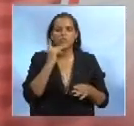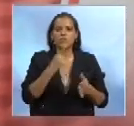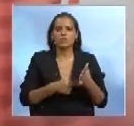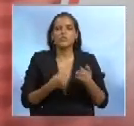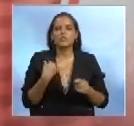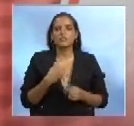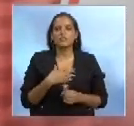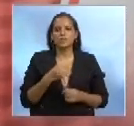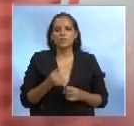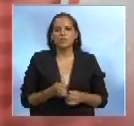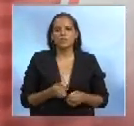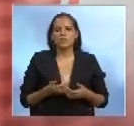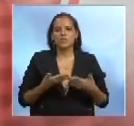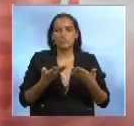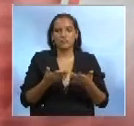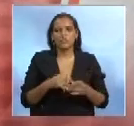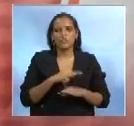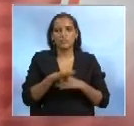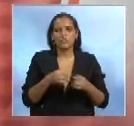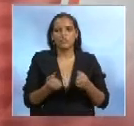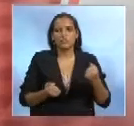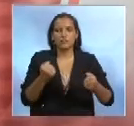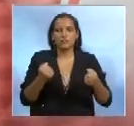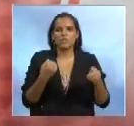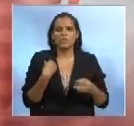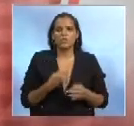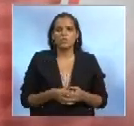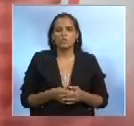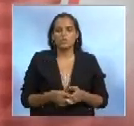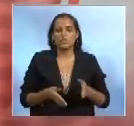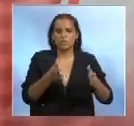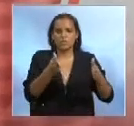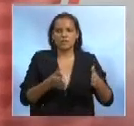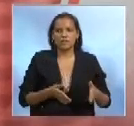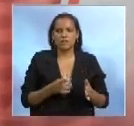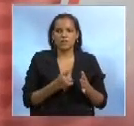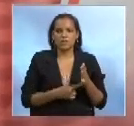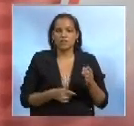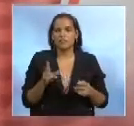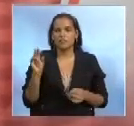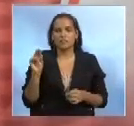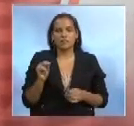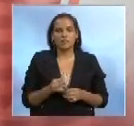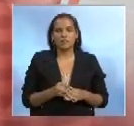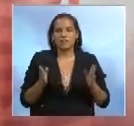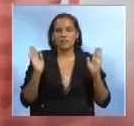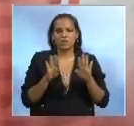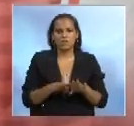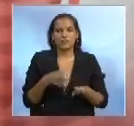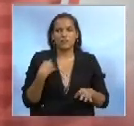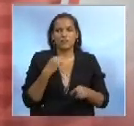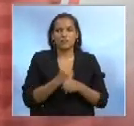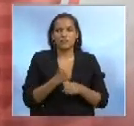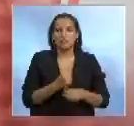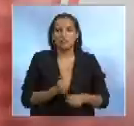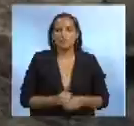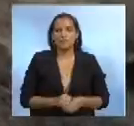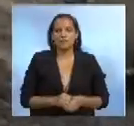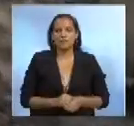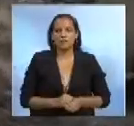que la misma servirá para el libre tránsito de los vehículos. La vía no será cerrada durante los trabajos.